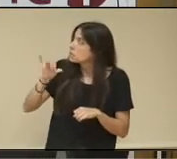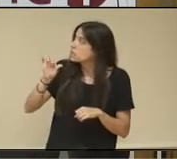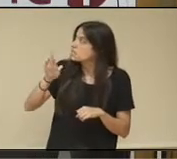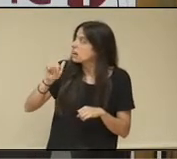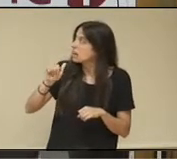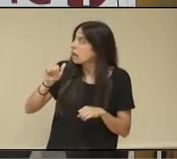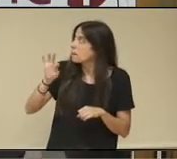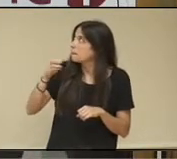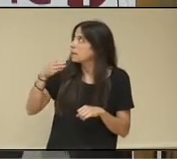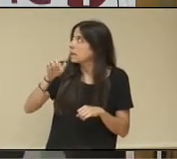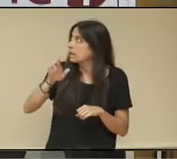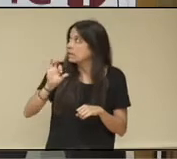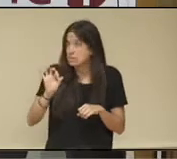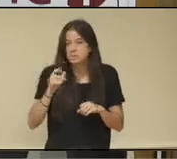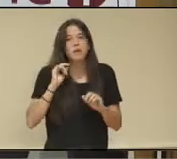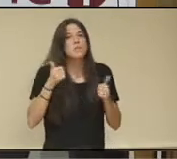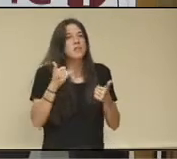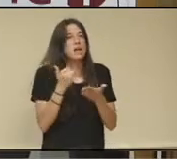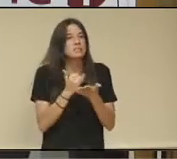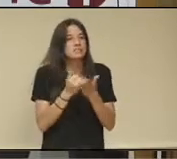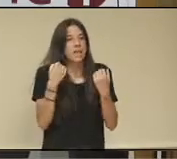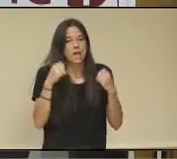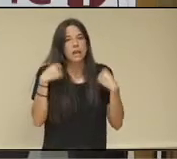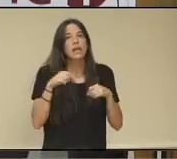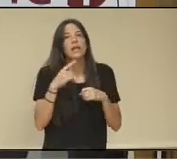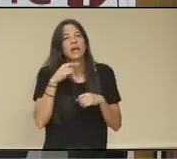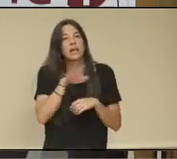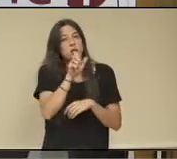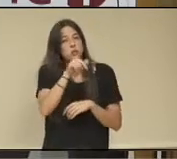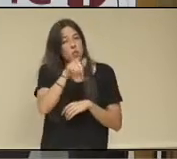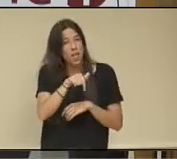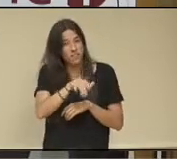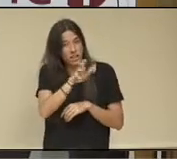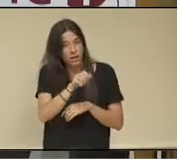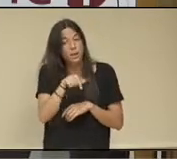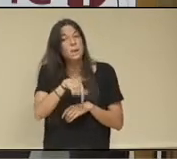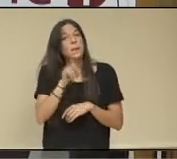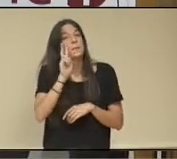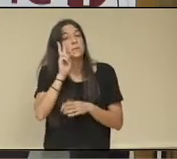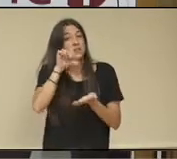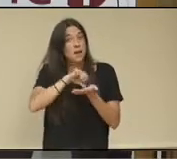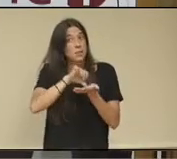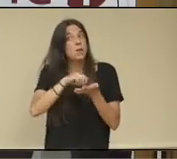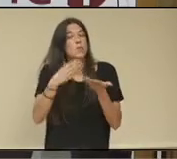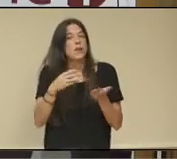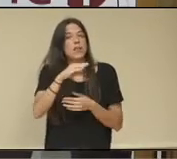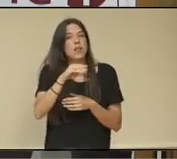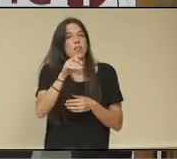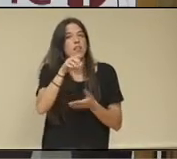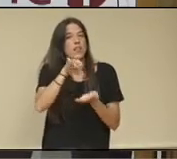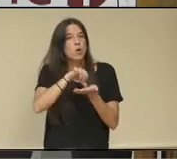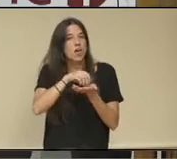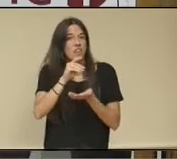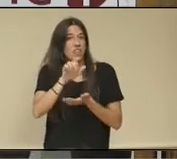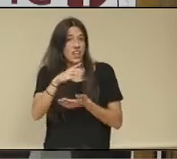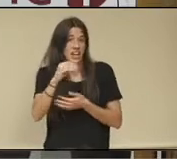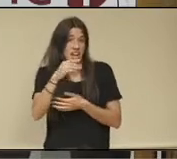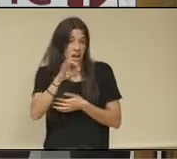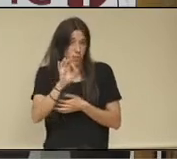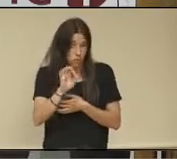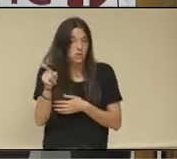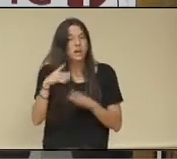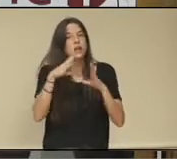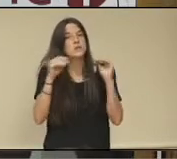empezó a ensayar en Sudáfrica. Tenemos que es Ciudad del Cabo, la capital, que tiene un laboratorio de una universidad de 100